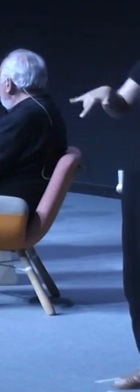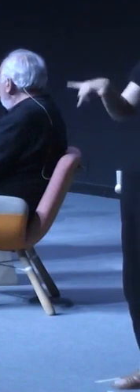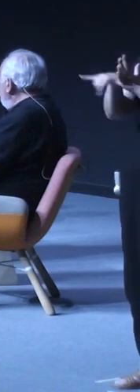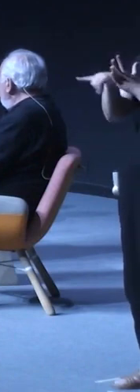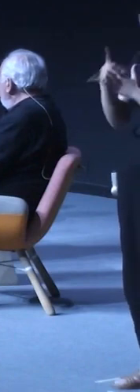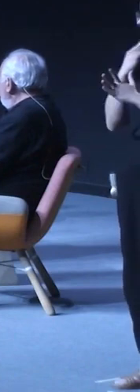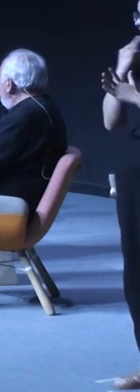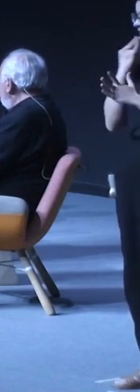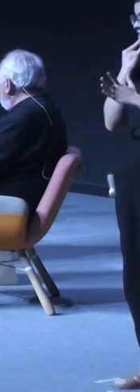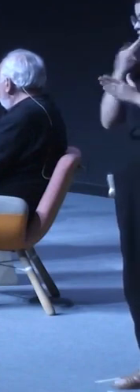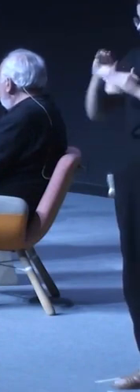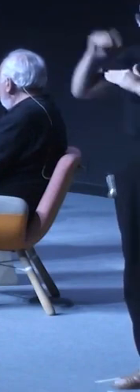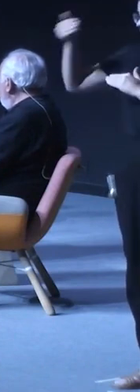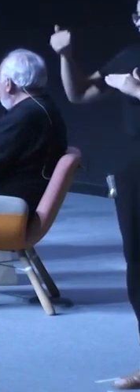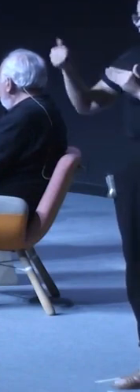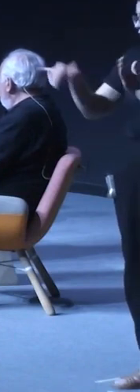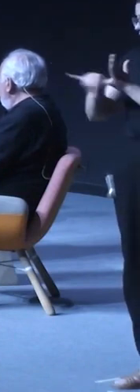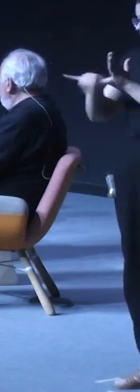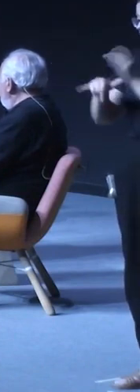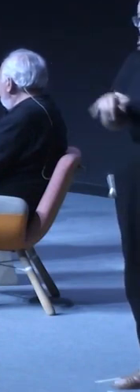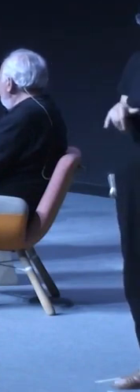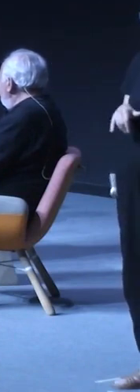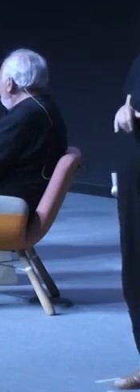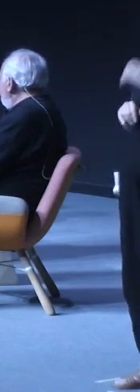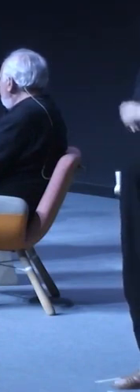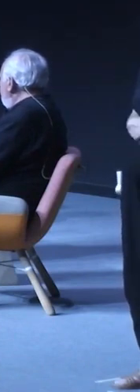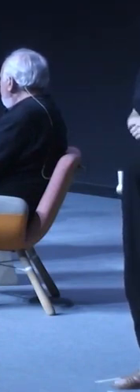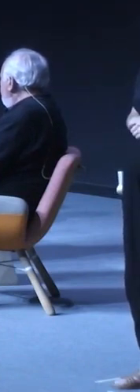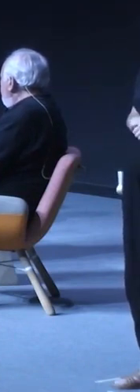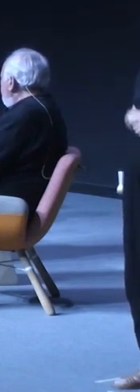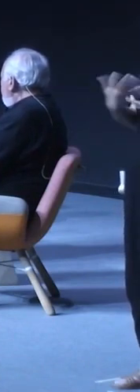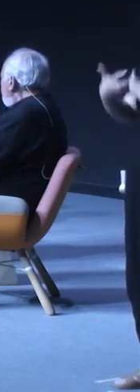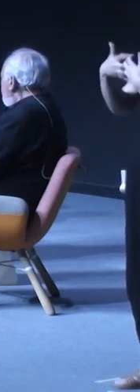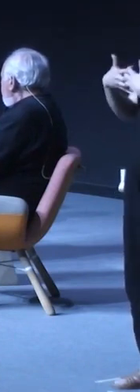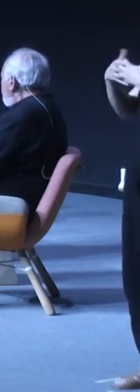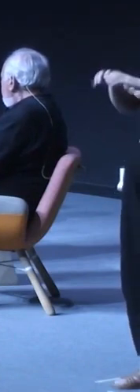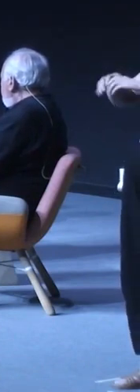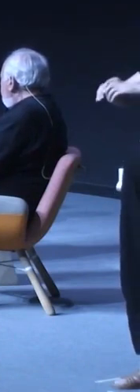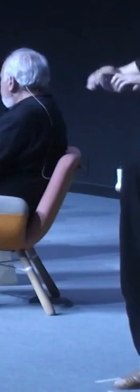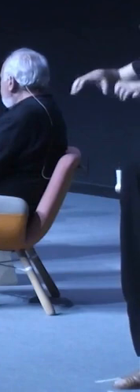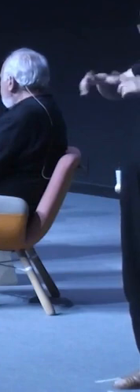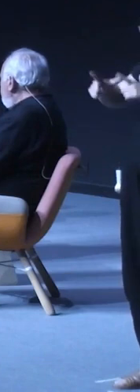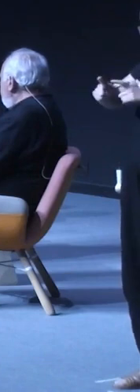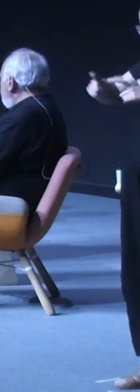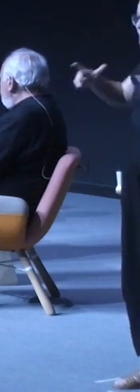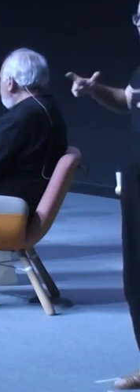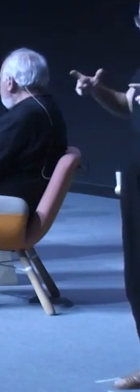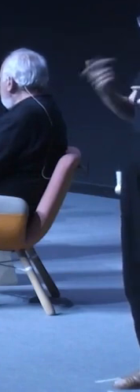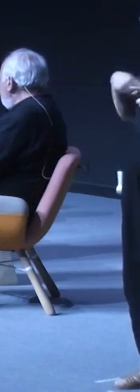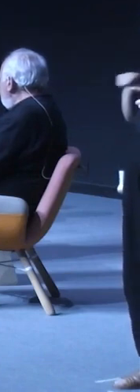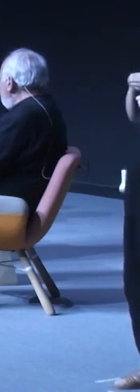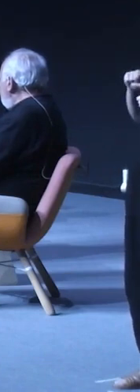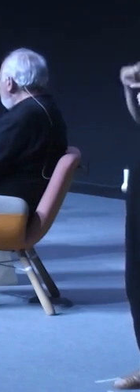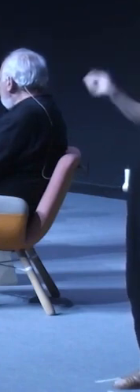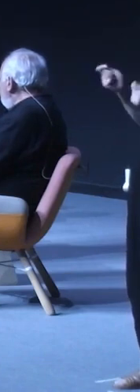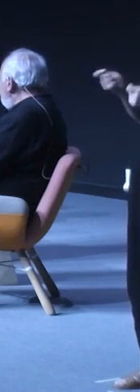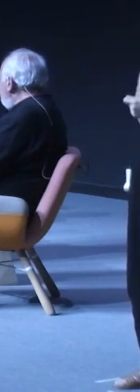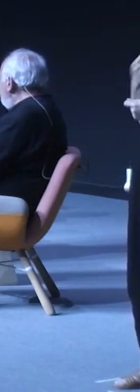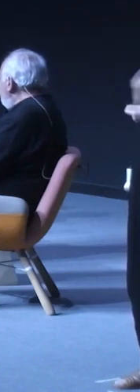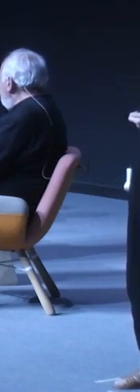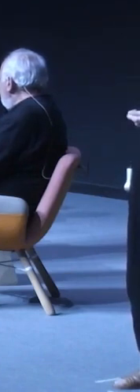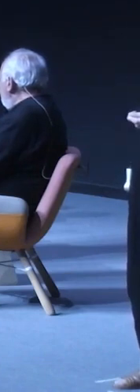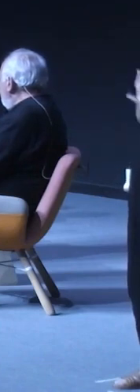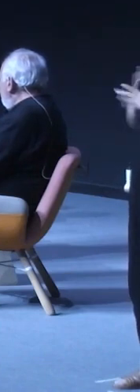Getxo. Y esto es esta ampliación. Nosotros cuando nos enteramos, ¿no? Bueno, asociaciones ha